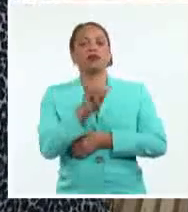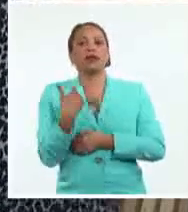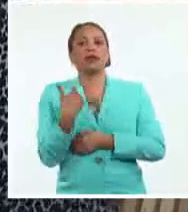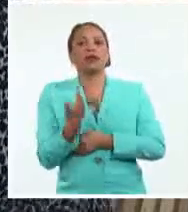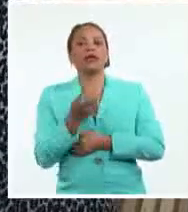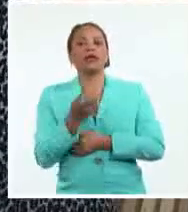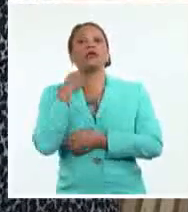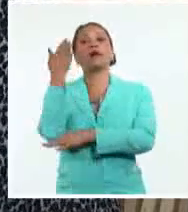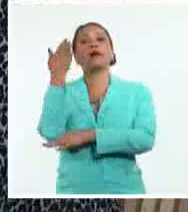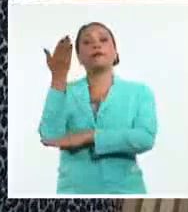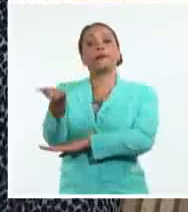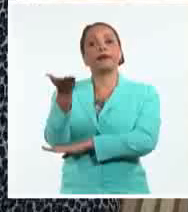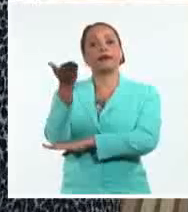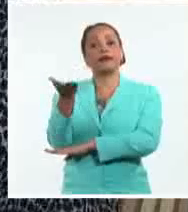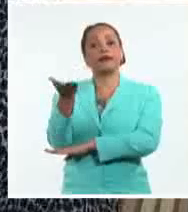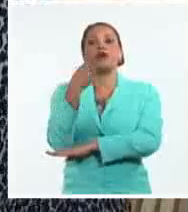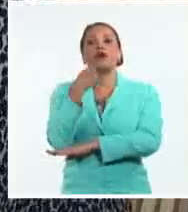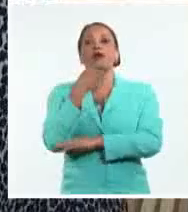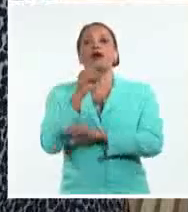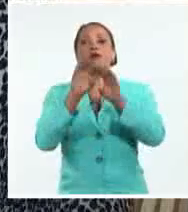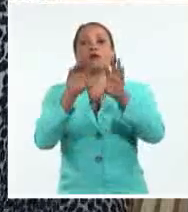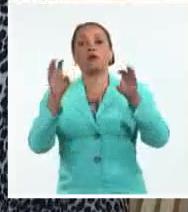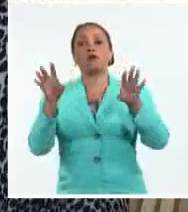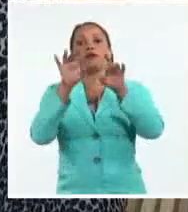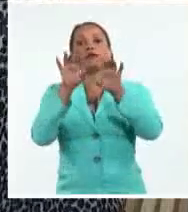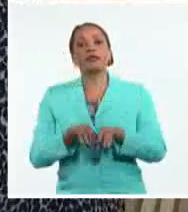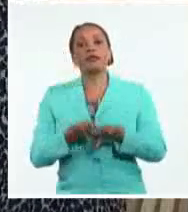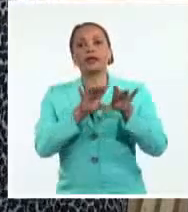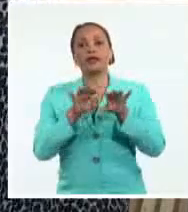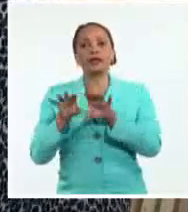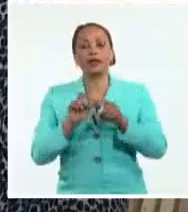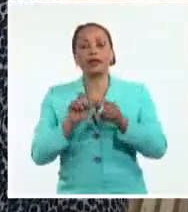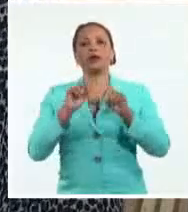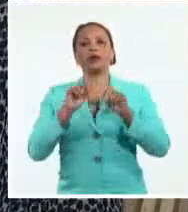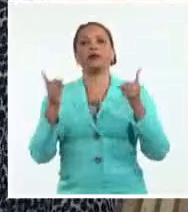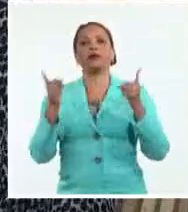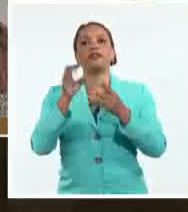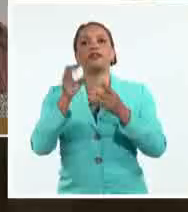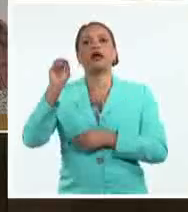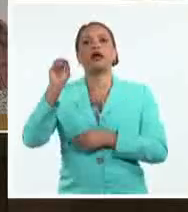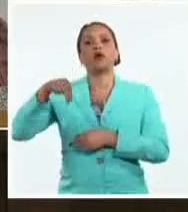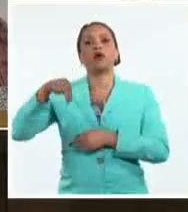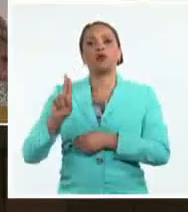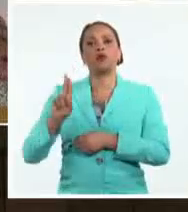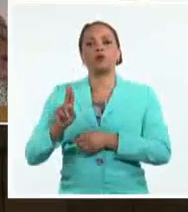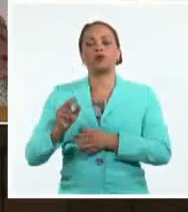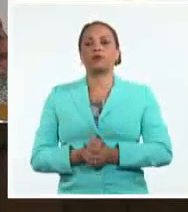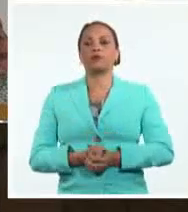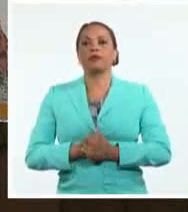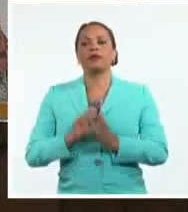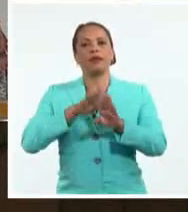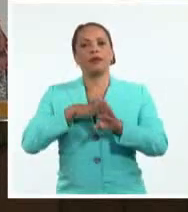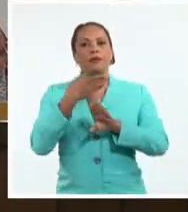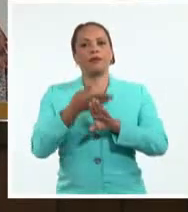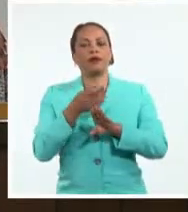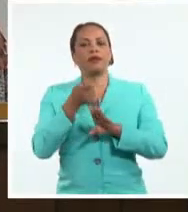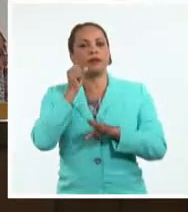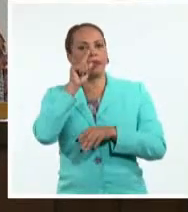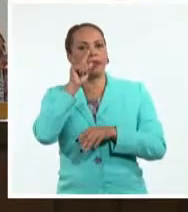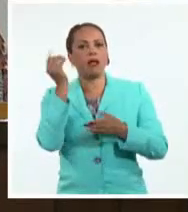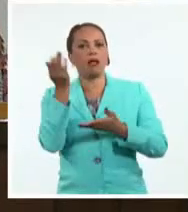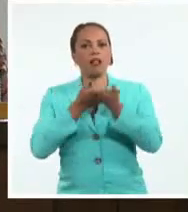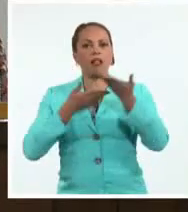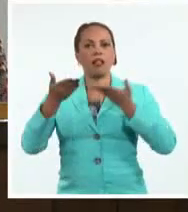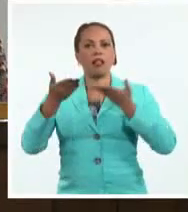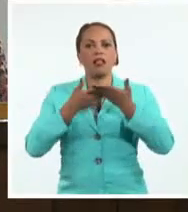ha solicitado y lo ha convocado el secretario general de Naciones Unidas. Una vez concluidos los debates, se hizo